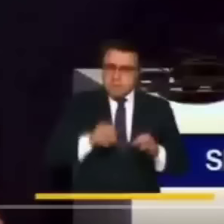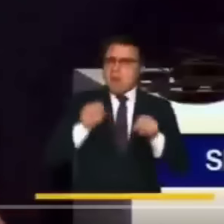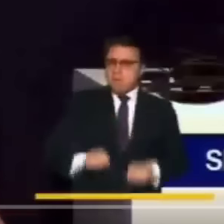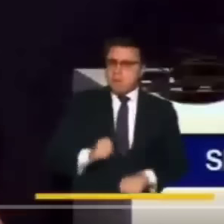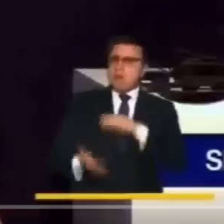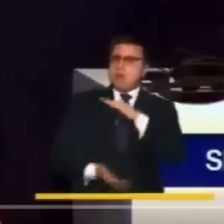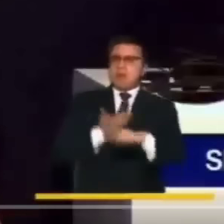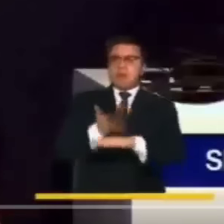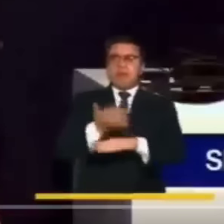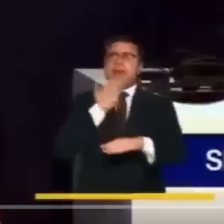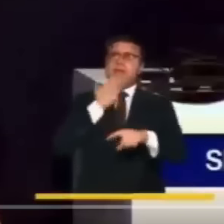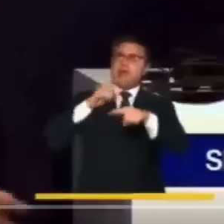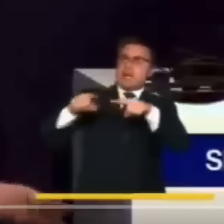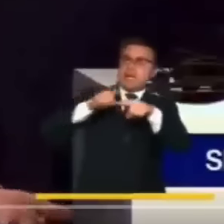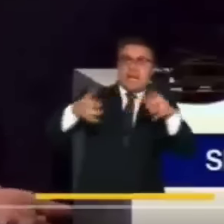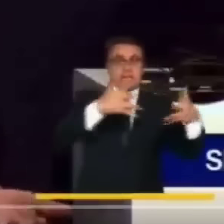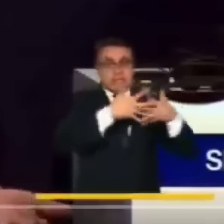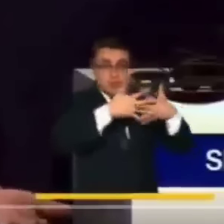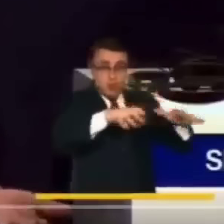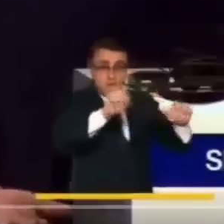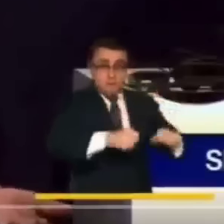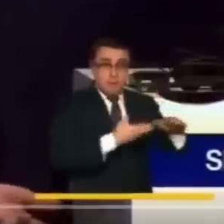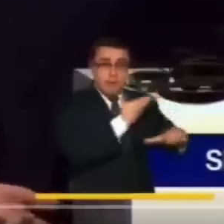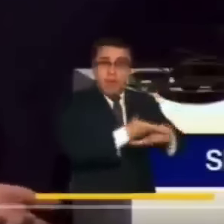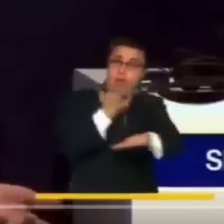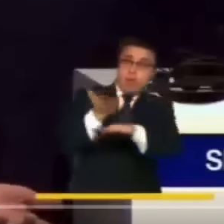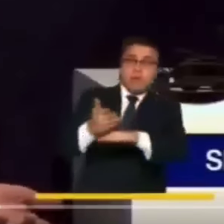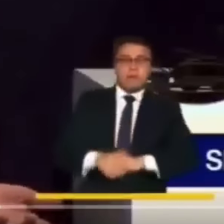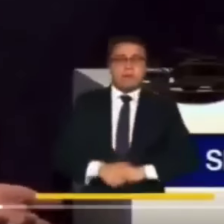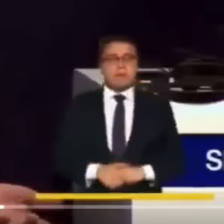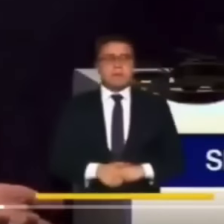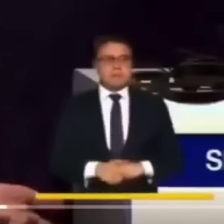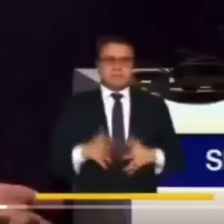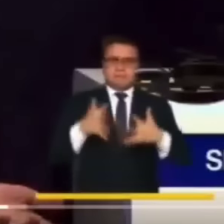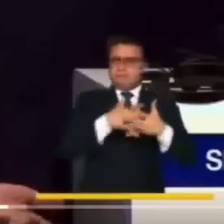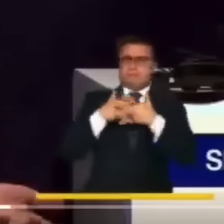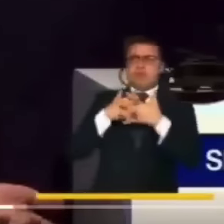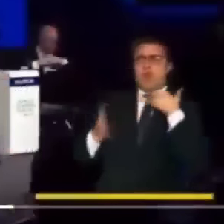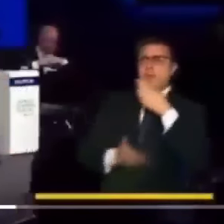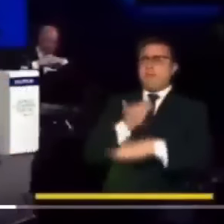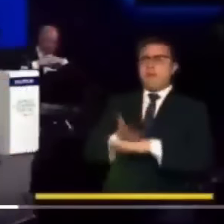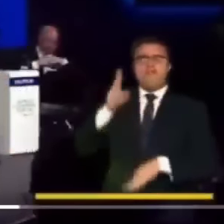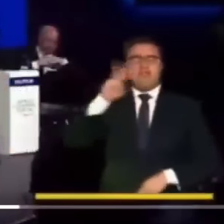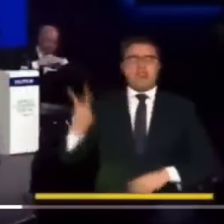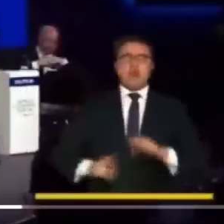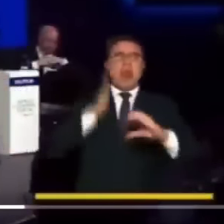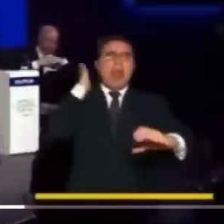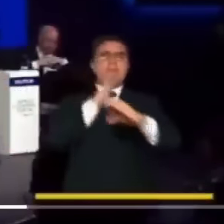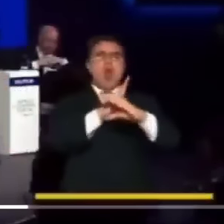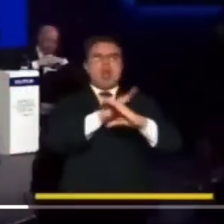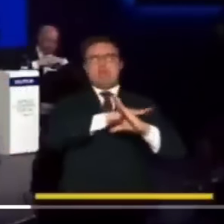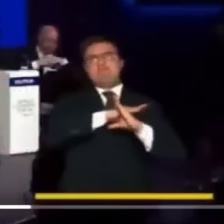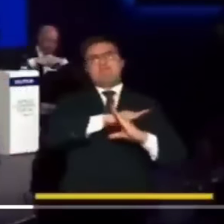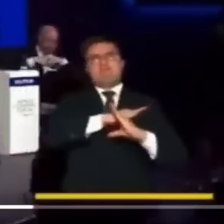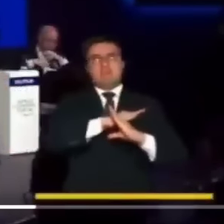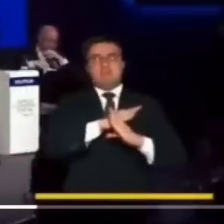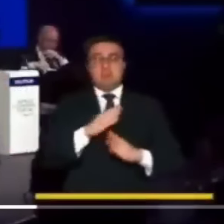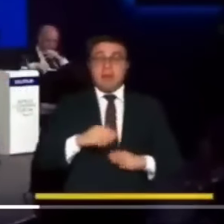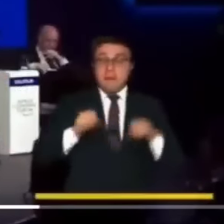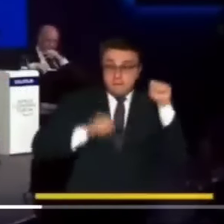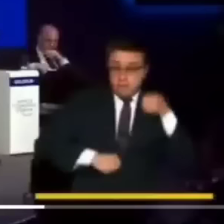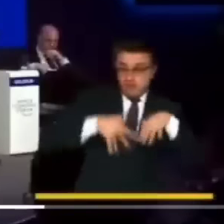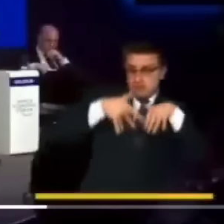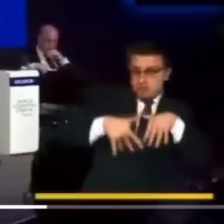a Inglaterra y a Estados Unidos? Estados Unidos ha planteado el bloqueo de Venezuela, la posibilidad militar de conflicto